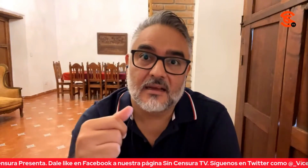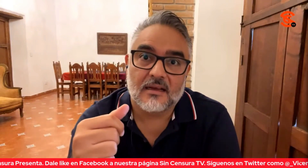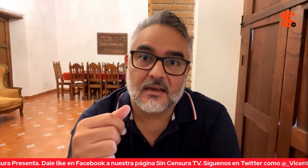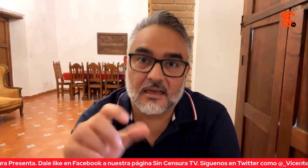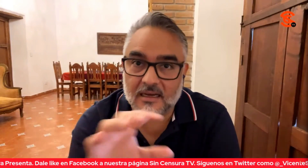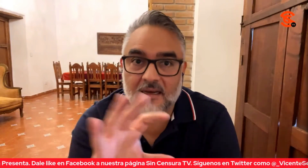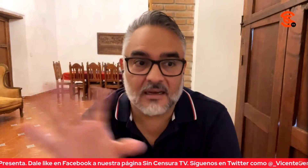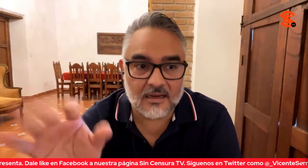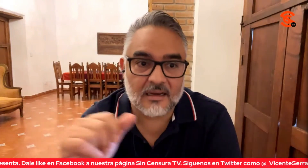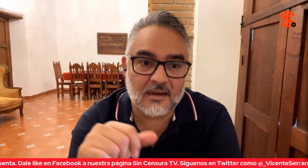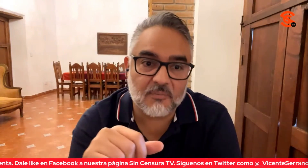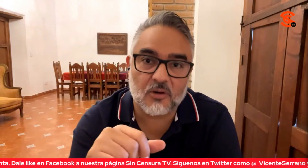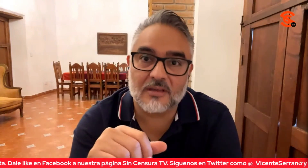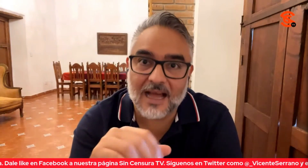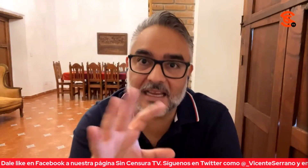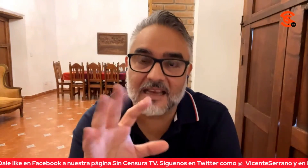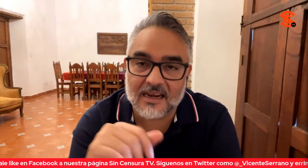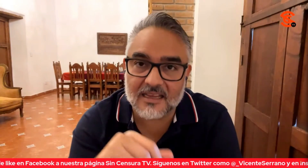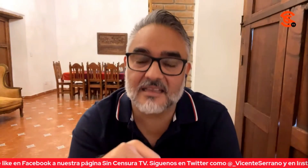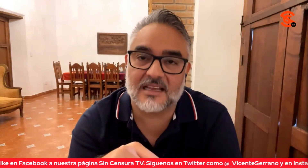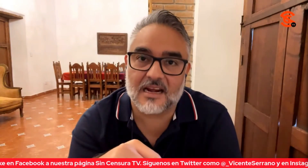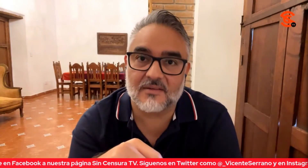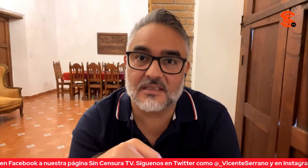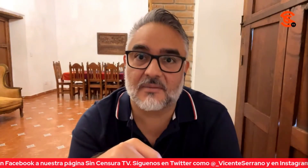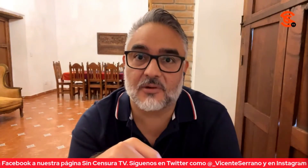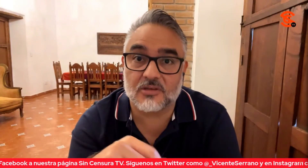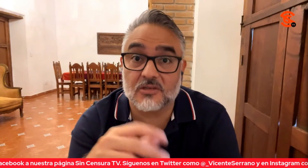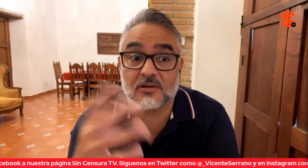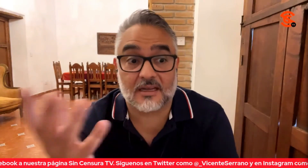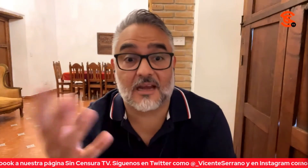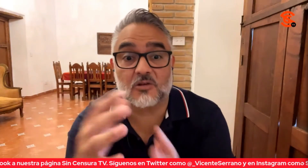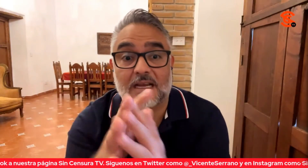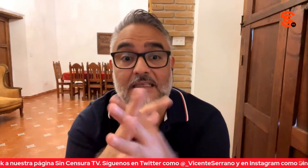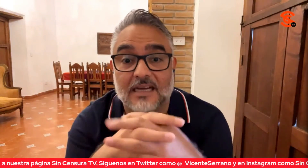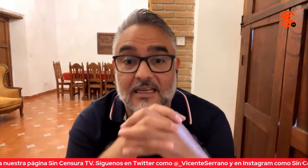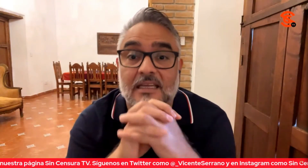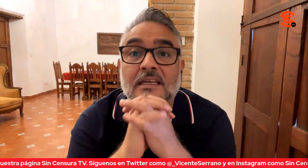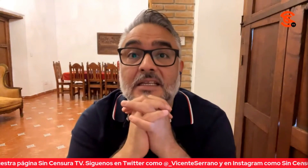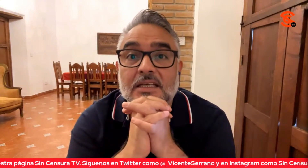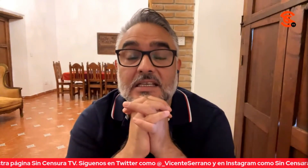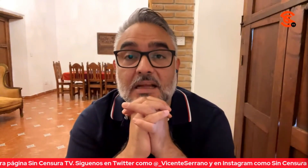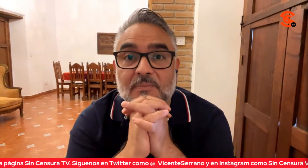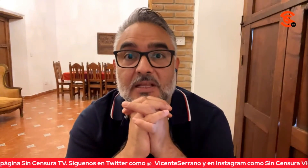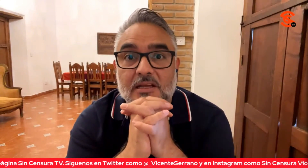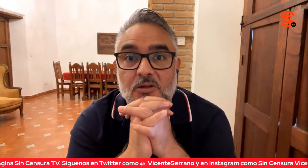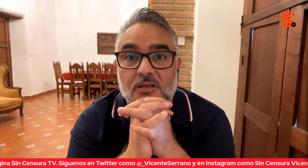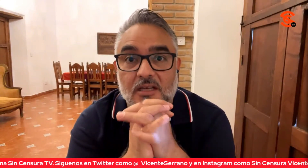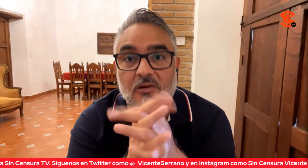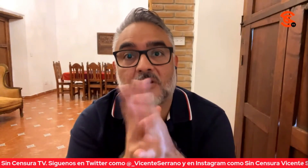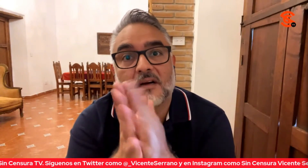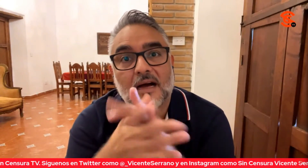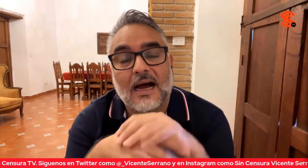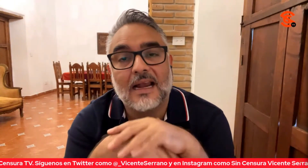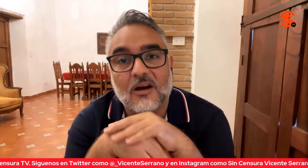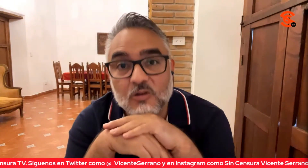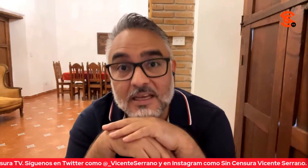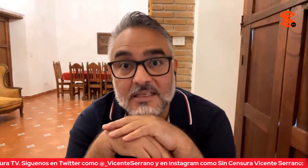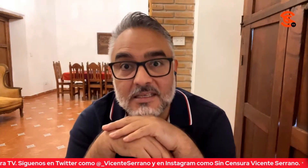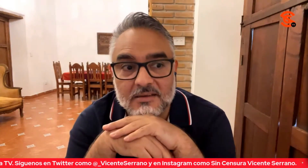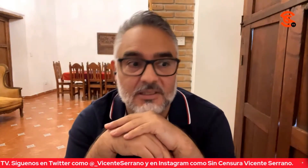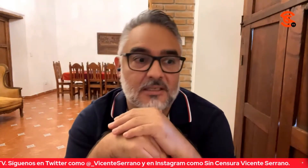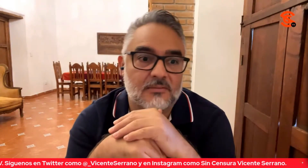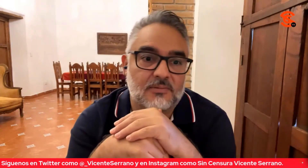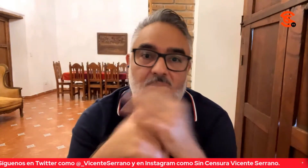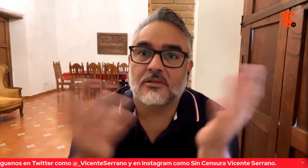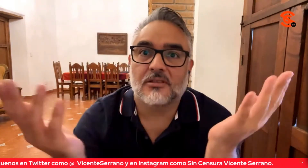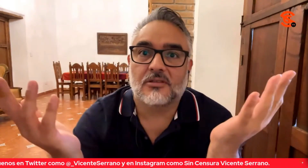cobertura en el portal y en las redes de la revista Proceso que Carlos Alarraqui está pidiendo dinero a la